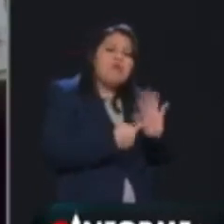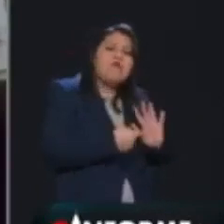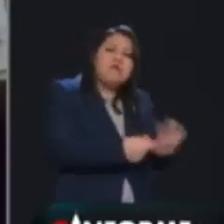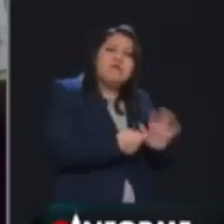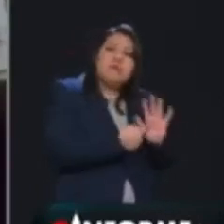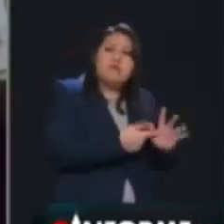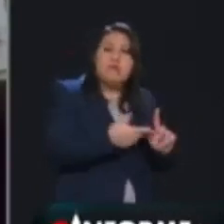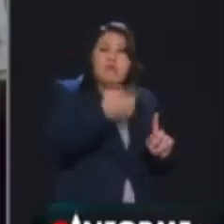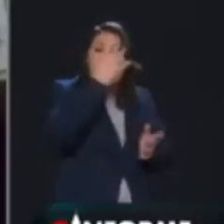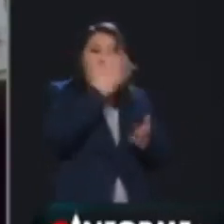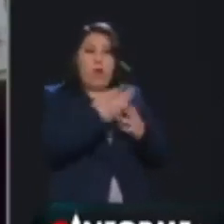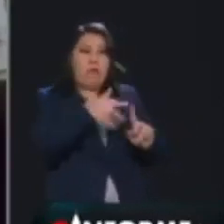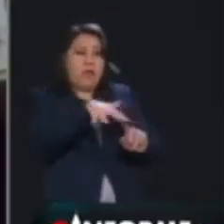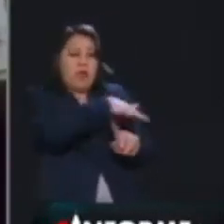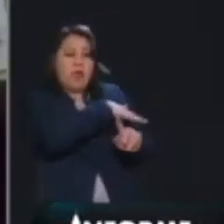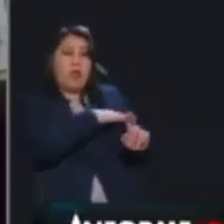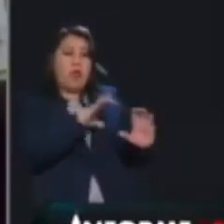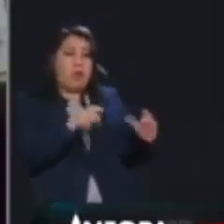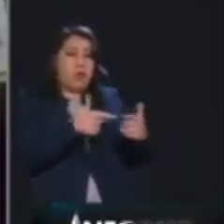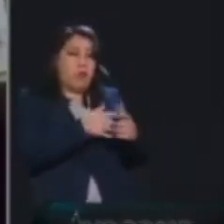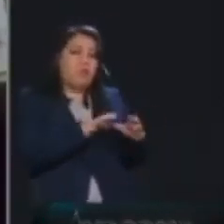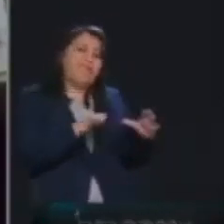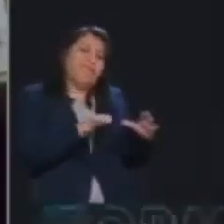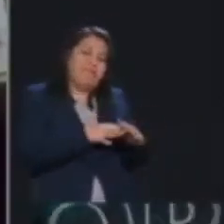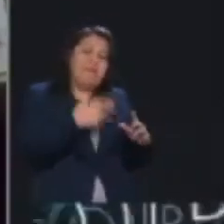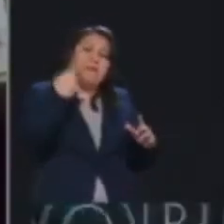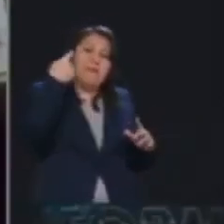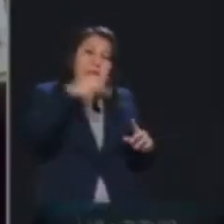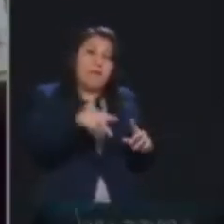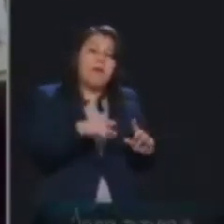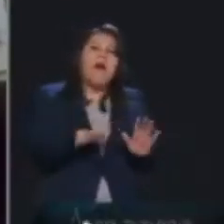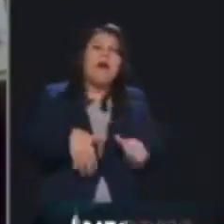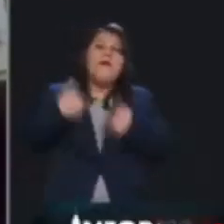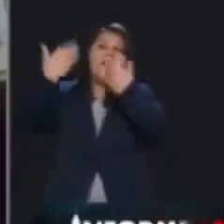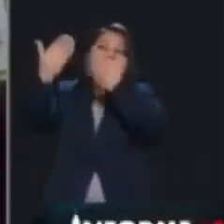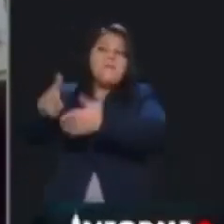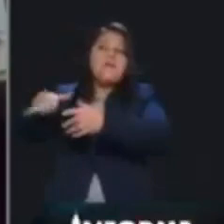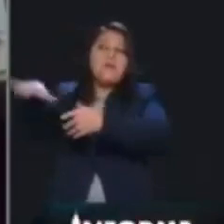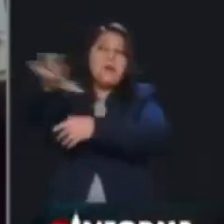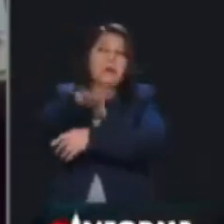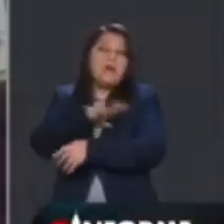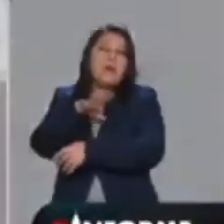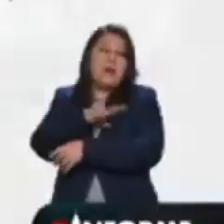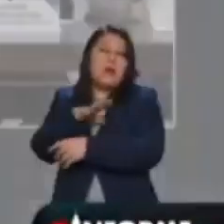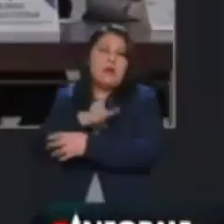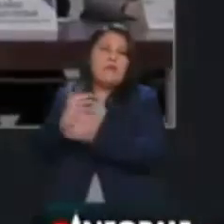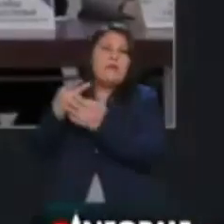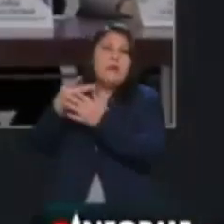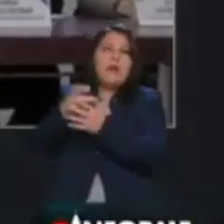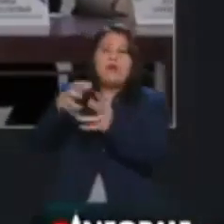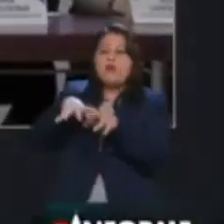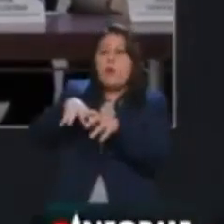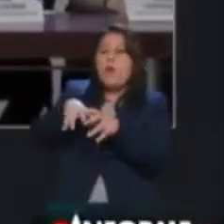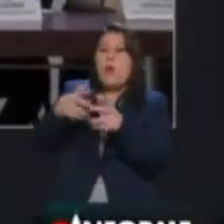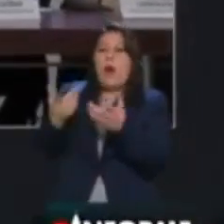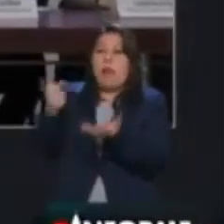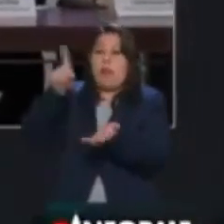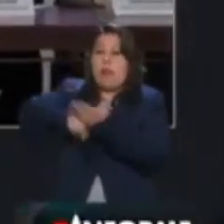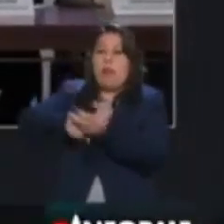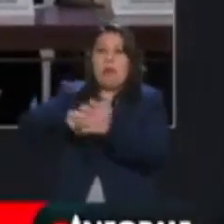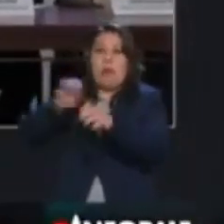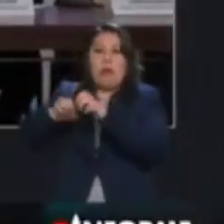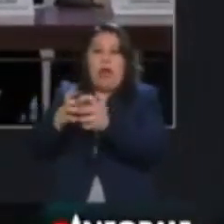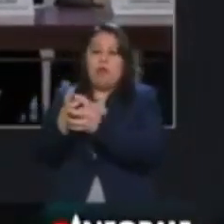de política pública donde han operado estas, pero al menos en las otras, digamos, pues eran órganos desconcentrados, eran órganos